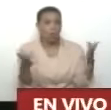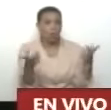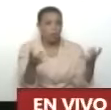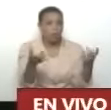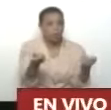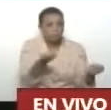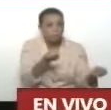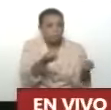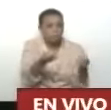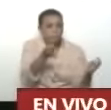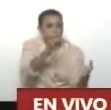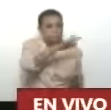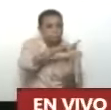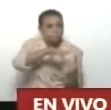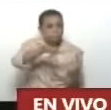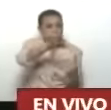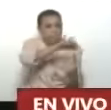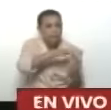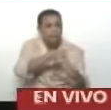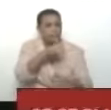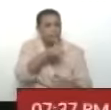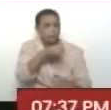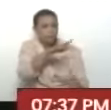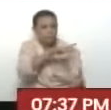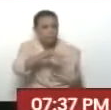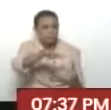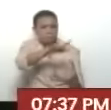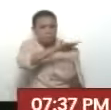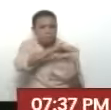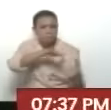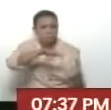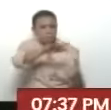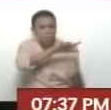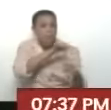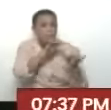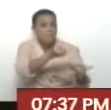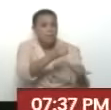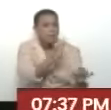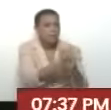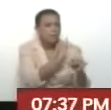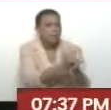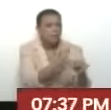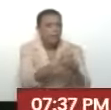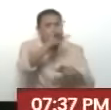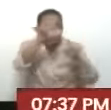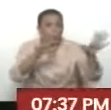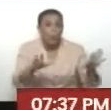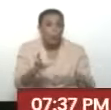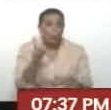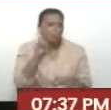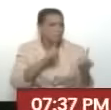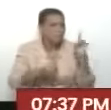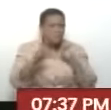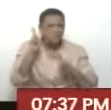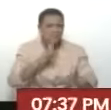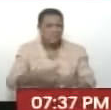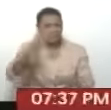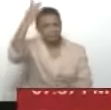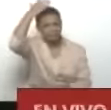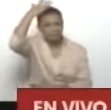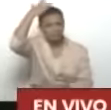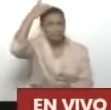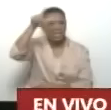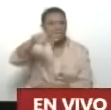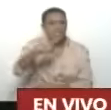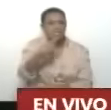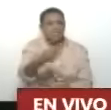manipulan en las redes sociales, en el mismo internet, mintiendo. Entonces ellos